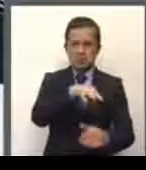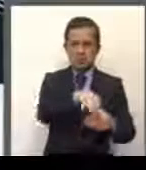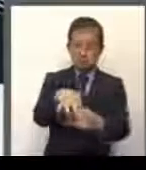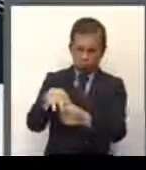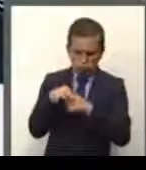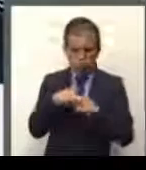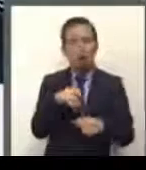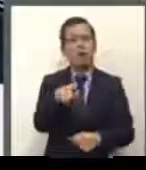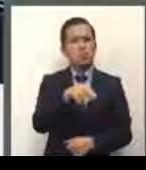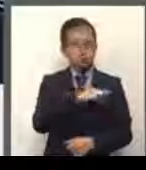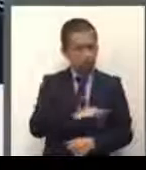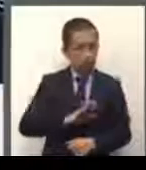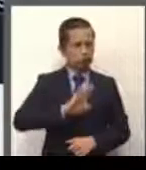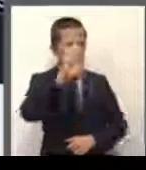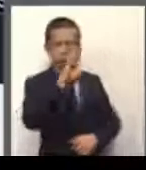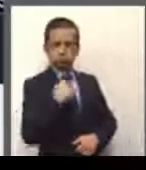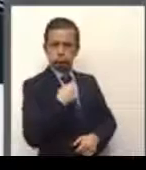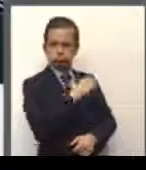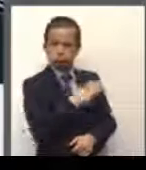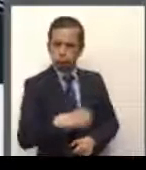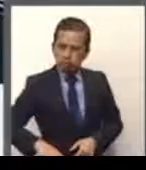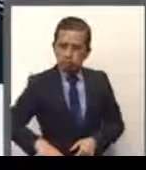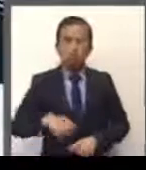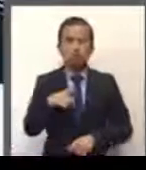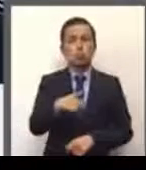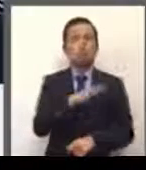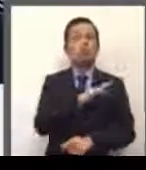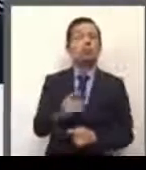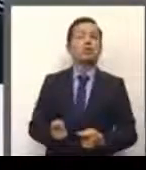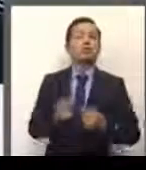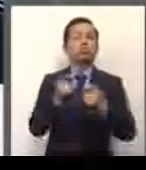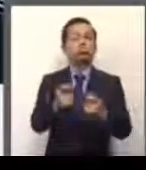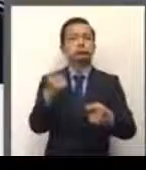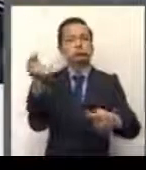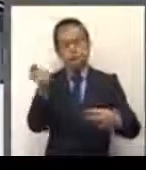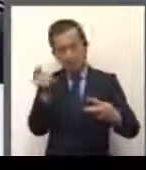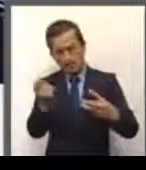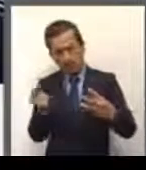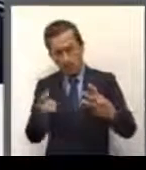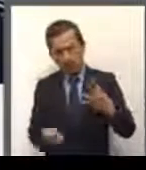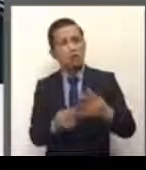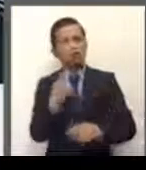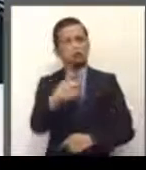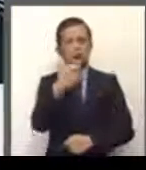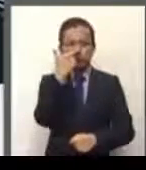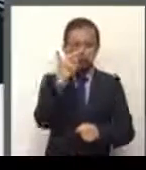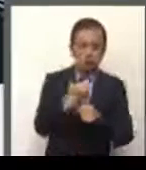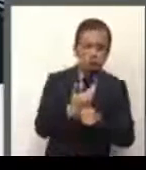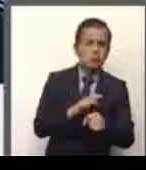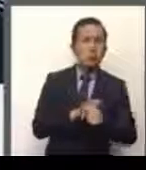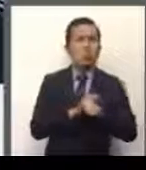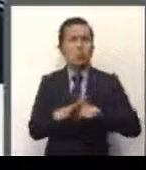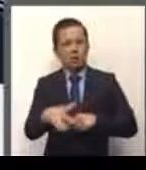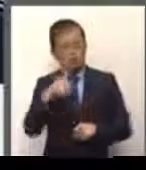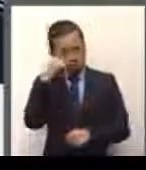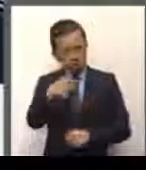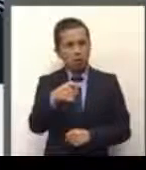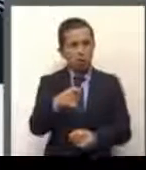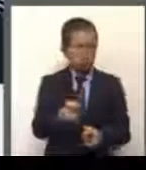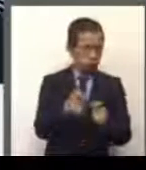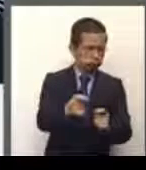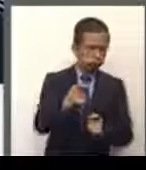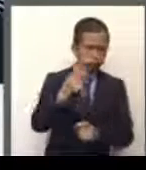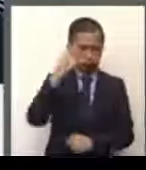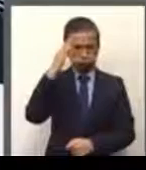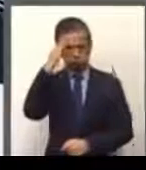representados. Tiende a dar atribuciones, es decir, facultades y competencias para obrar como